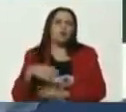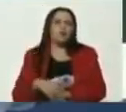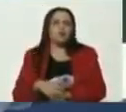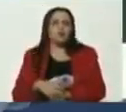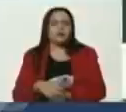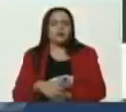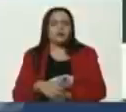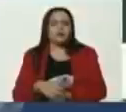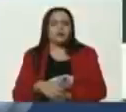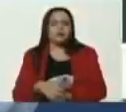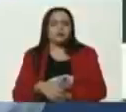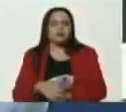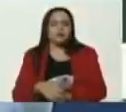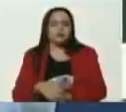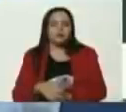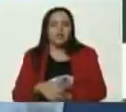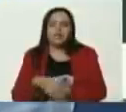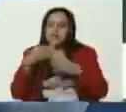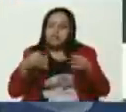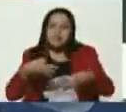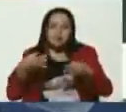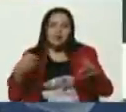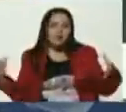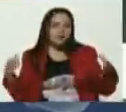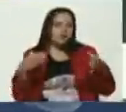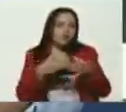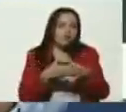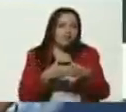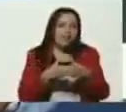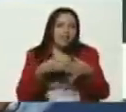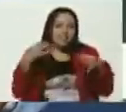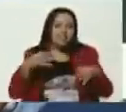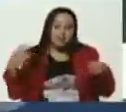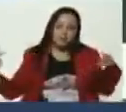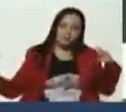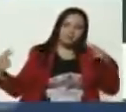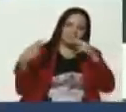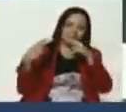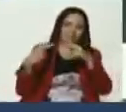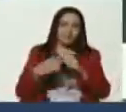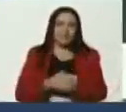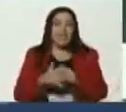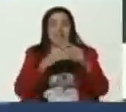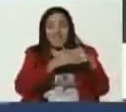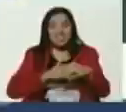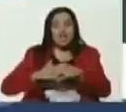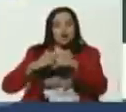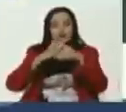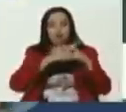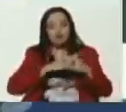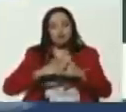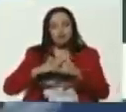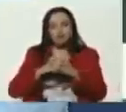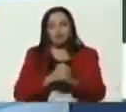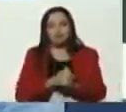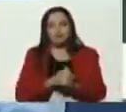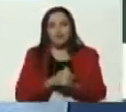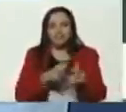cada vez que nos reunimos, cada vez que nos vemos las caras, el imperialismo